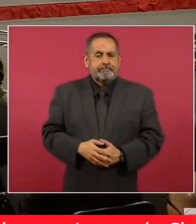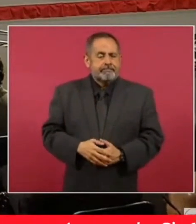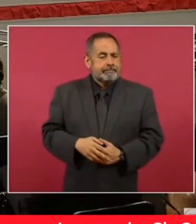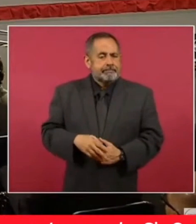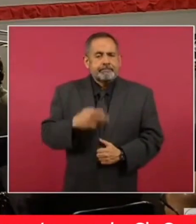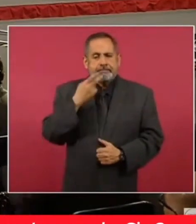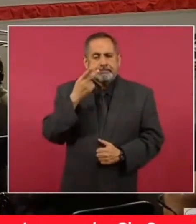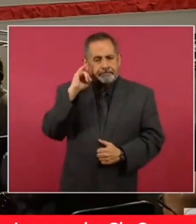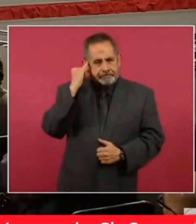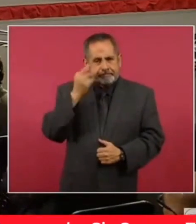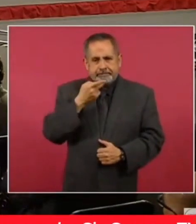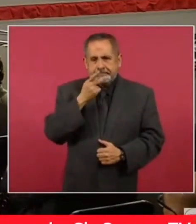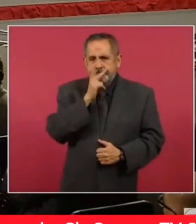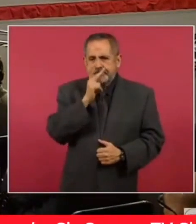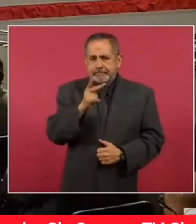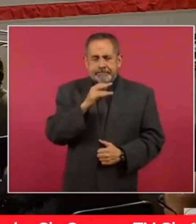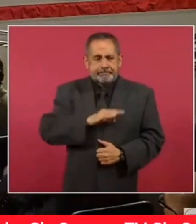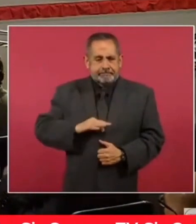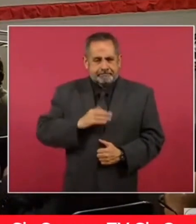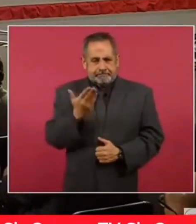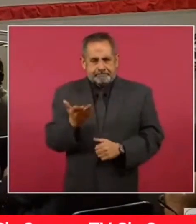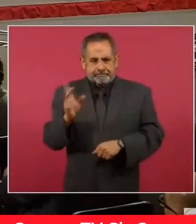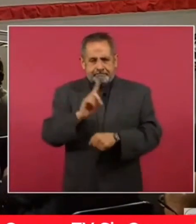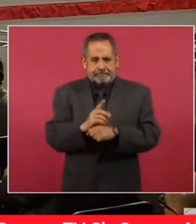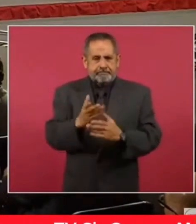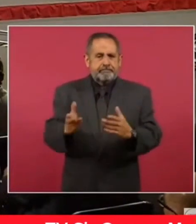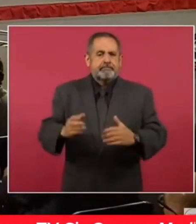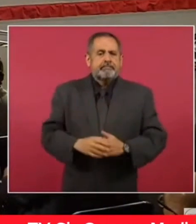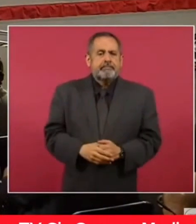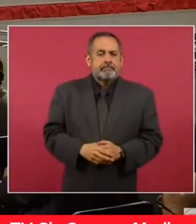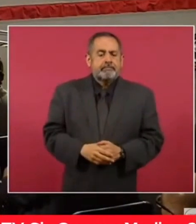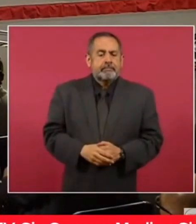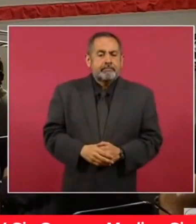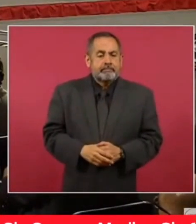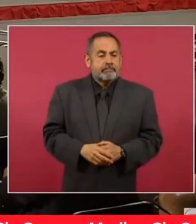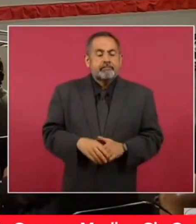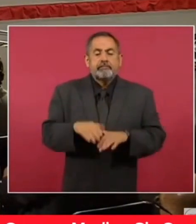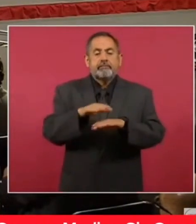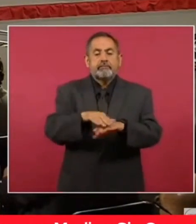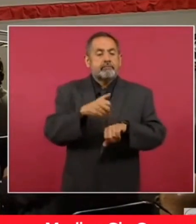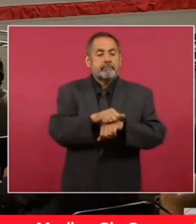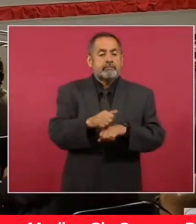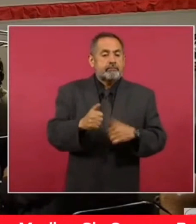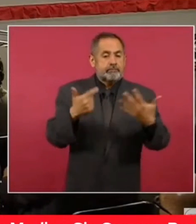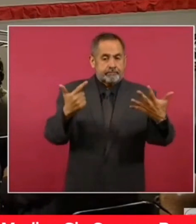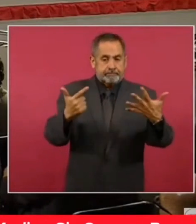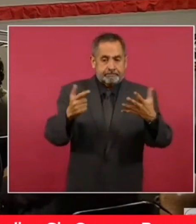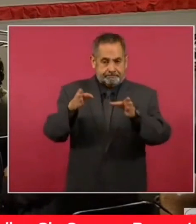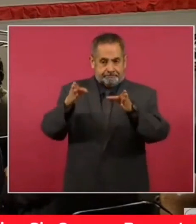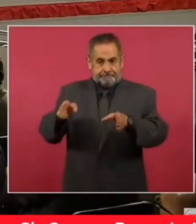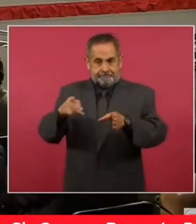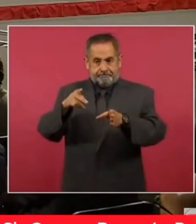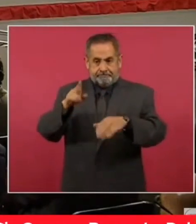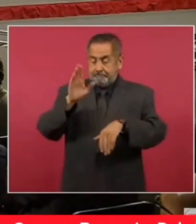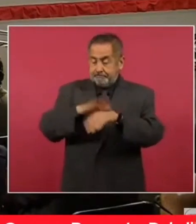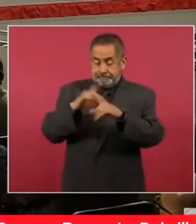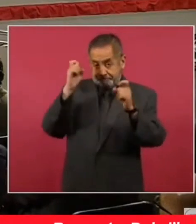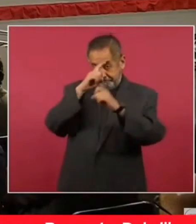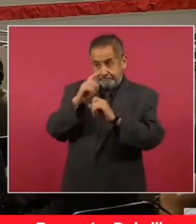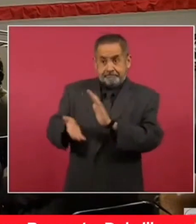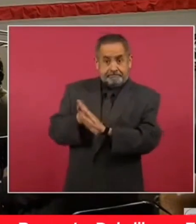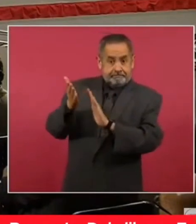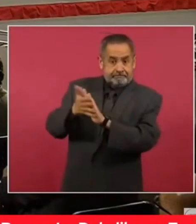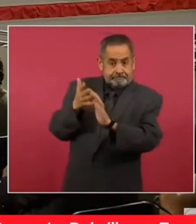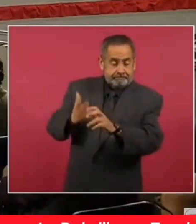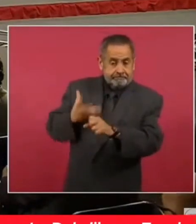Milesh, felicidades en su día. Y hablo sobre el tramo 7, uno de los retos más grandes en la